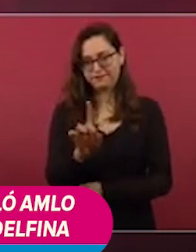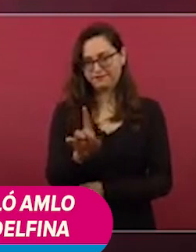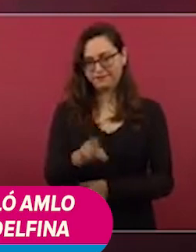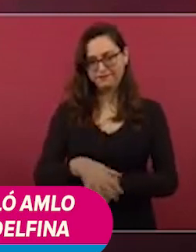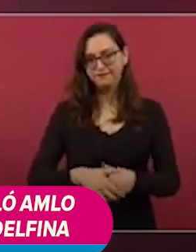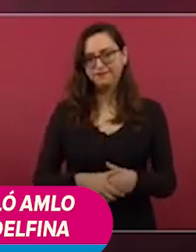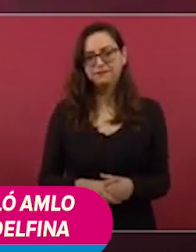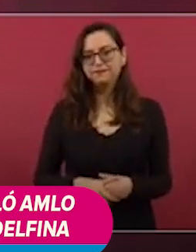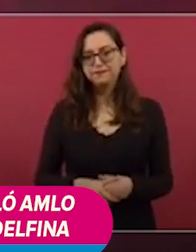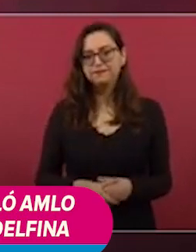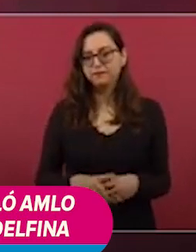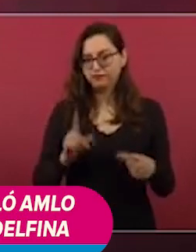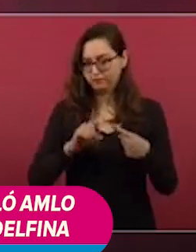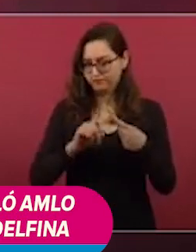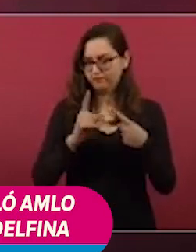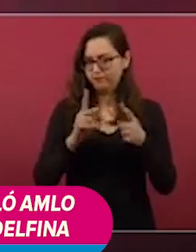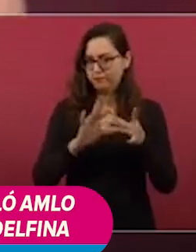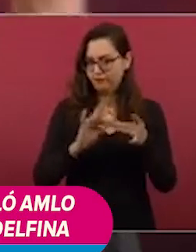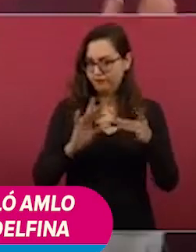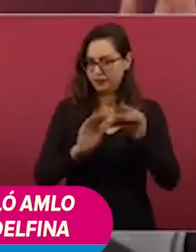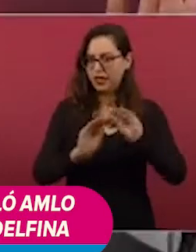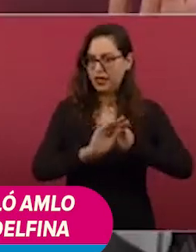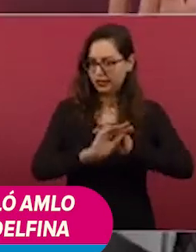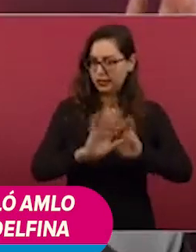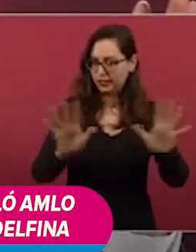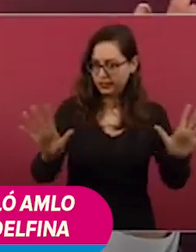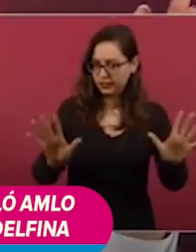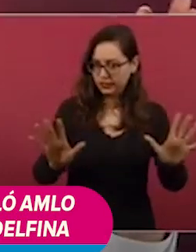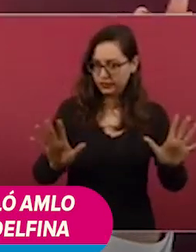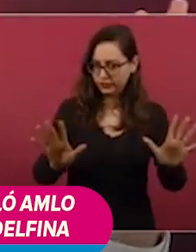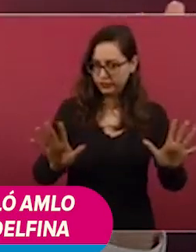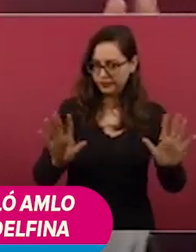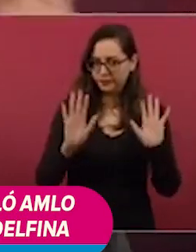Esa es una. Bueno, y les puedo poner un ejemplo.